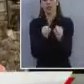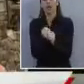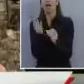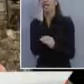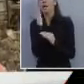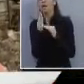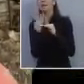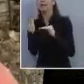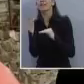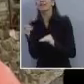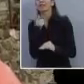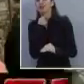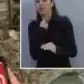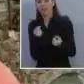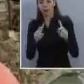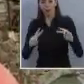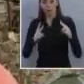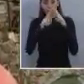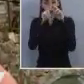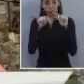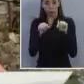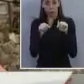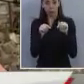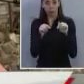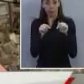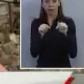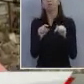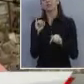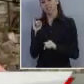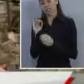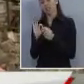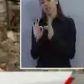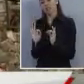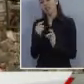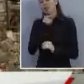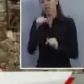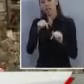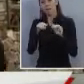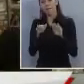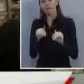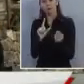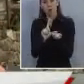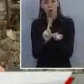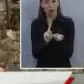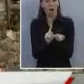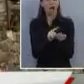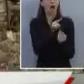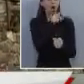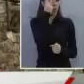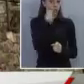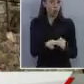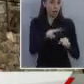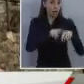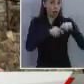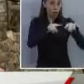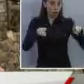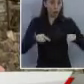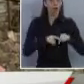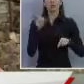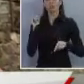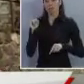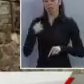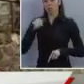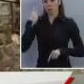¿A qué beneficio quieren optar ustedes? ¿Quieren reconstruir aquí mismo? Exactamente, aquí mismo. Claro, porque al ser propietario... Sí, pues